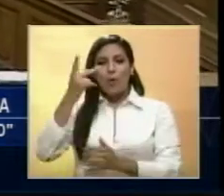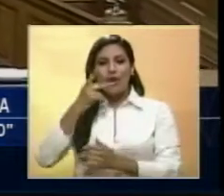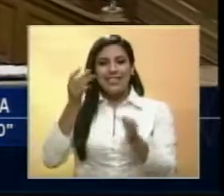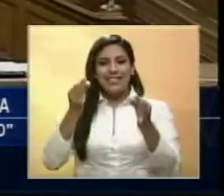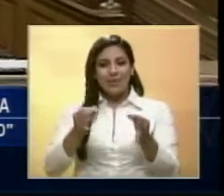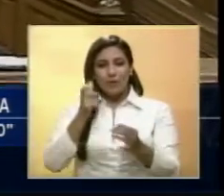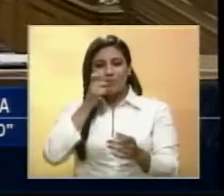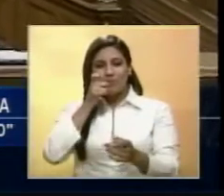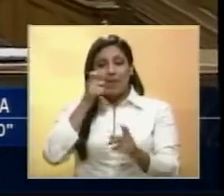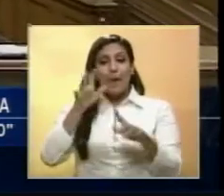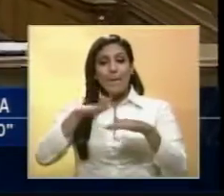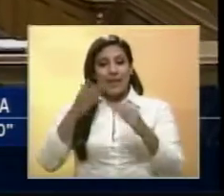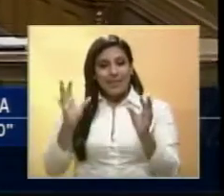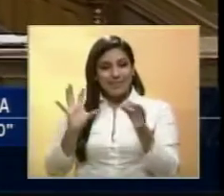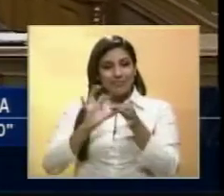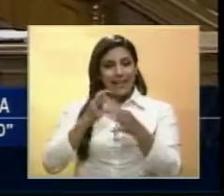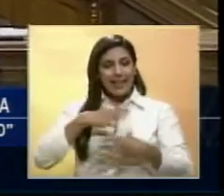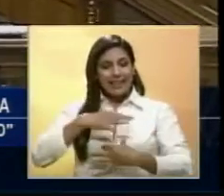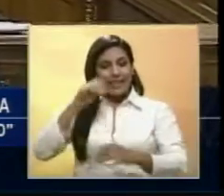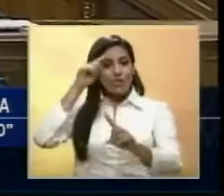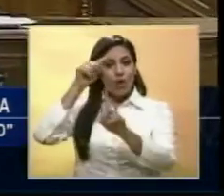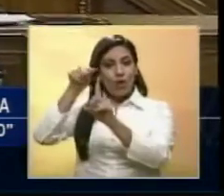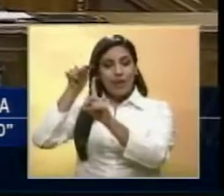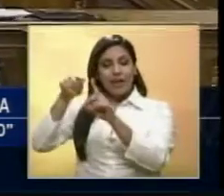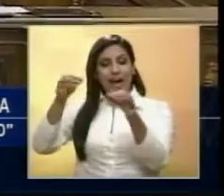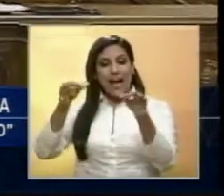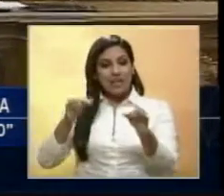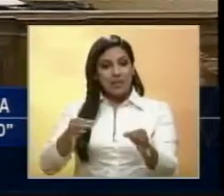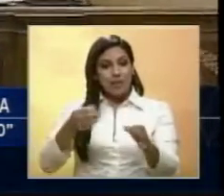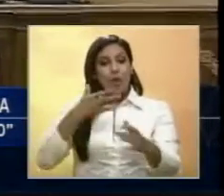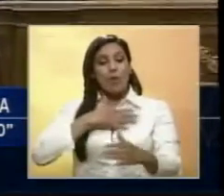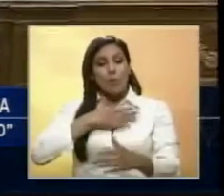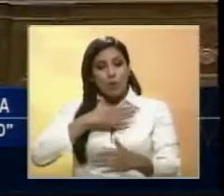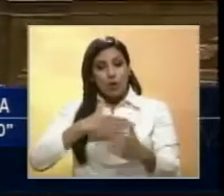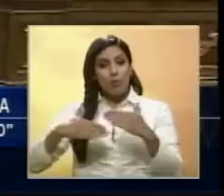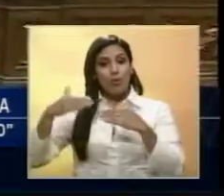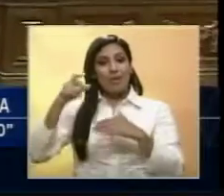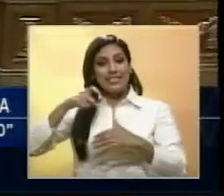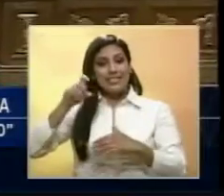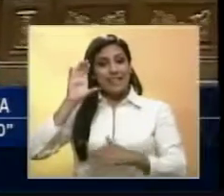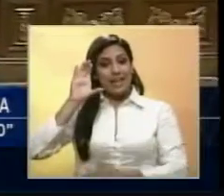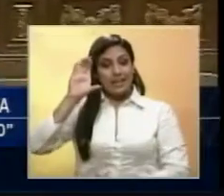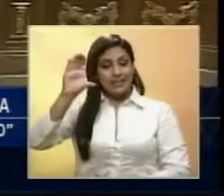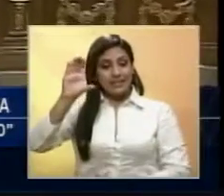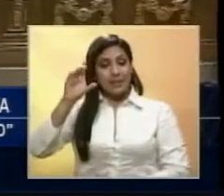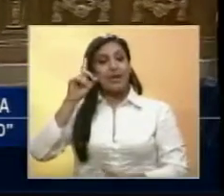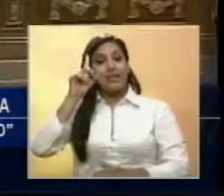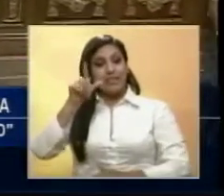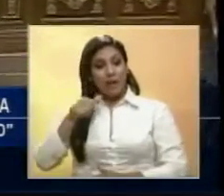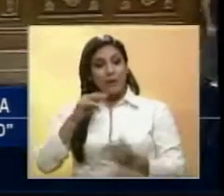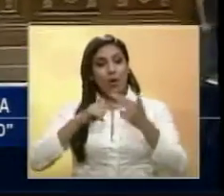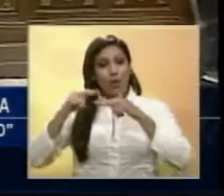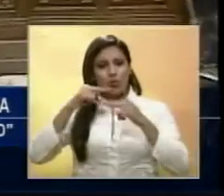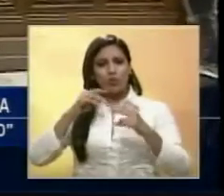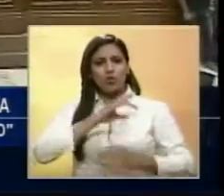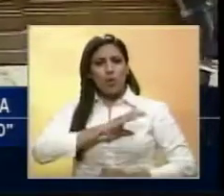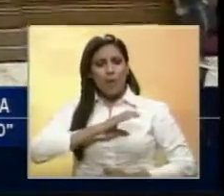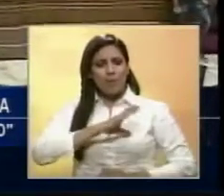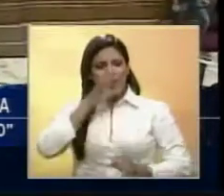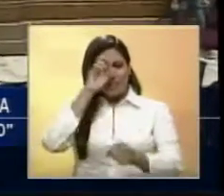seguridad en armonía con los intereses y objetivos para garantizar los fines supremos del Estado. Construir comités de